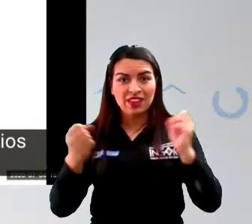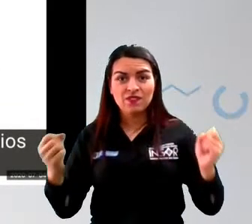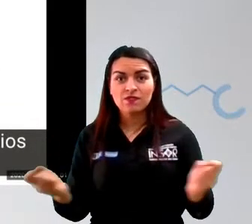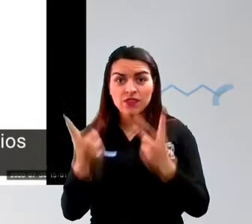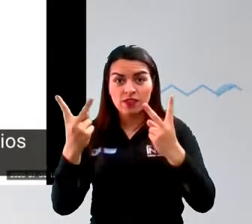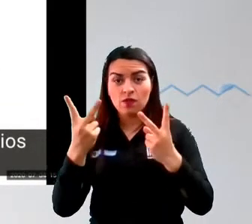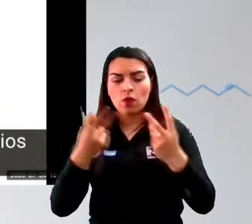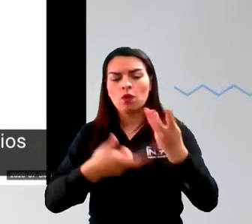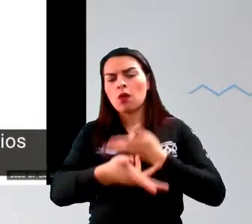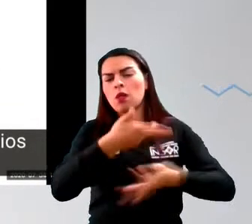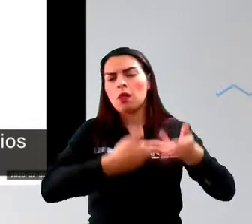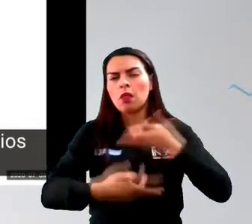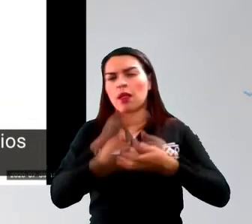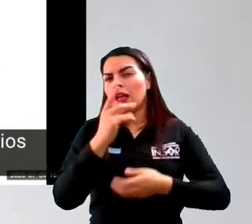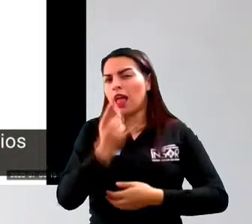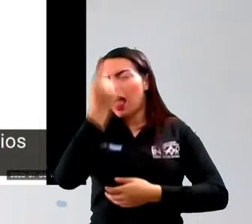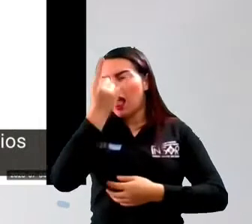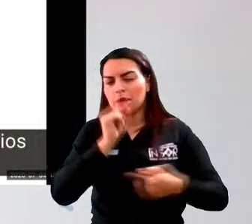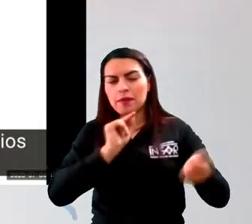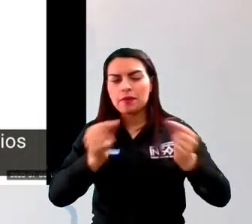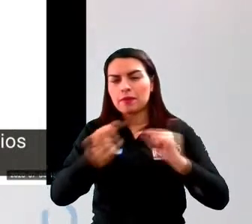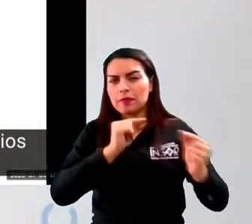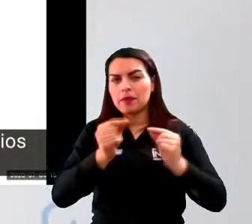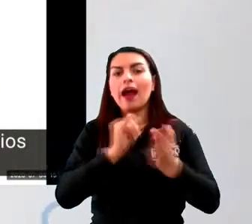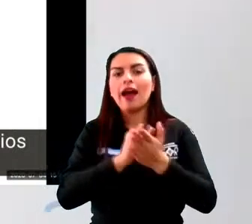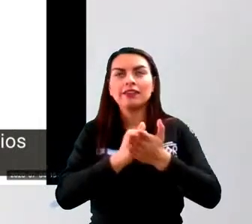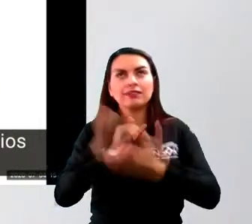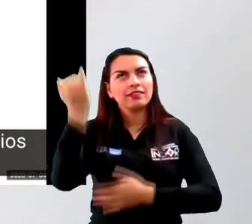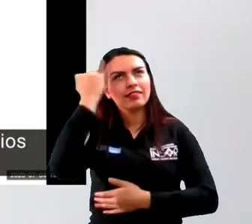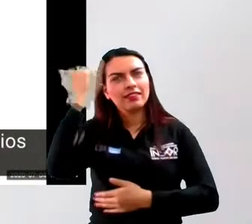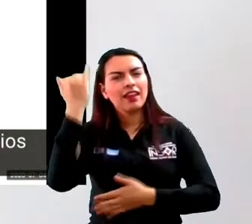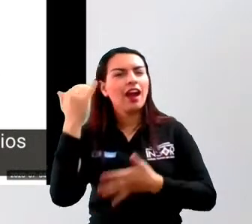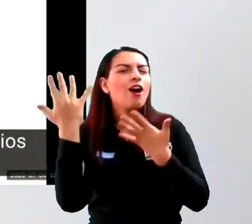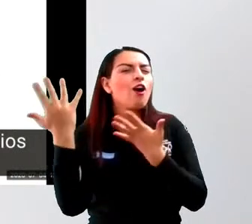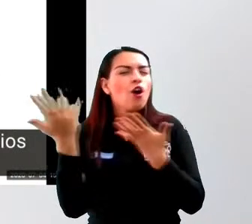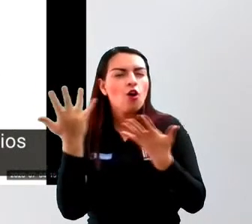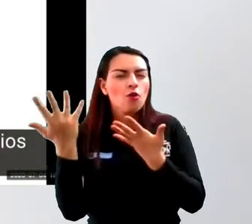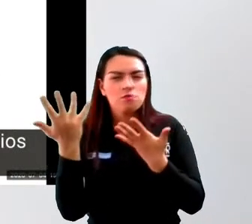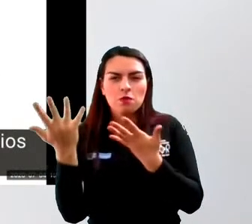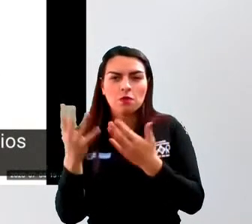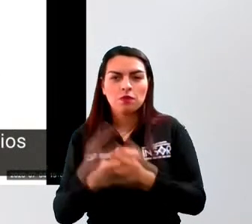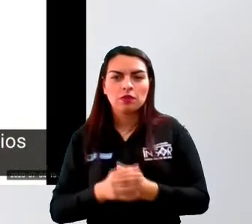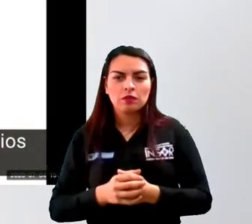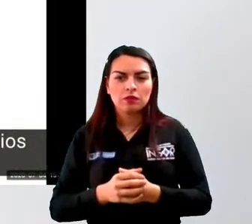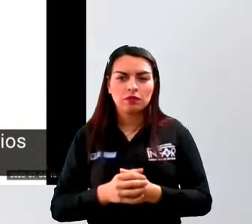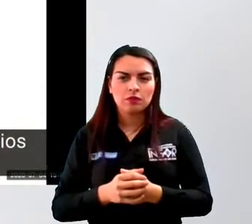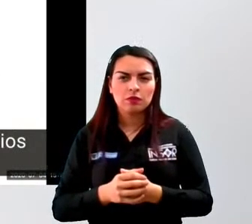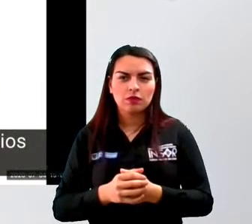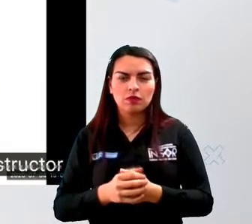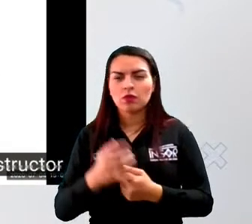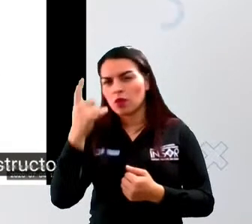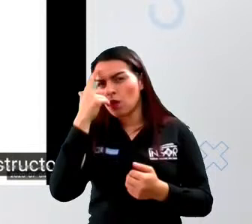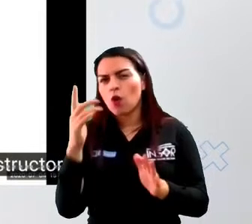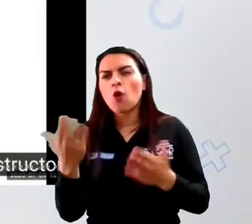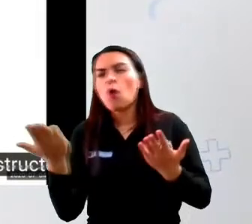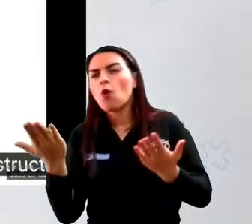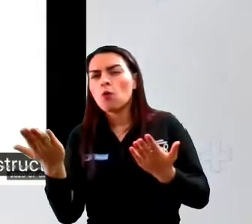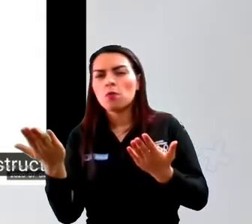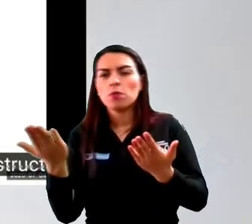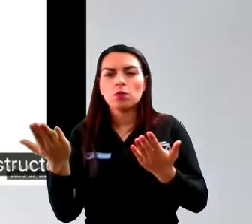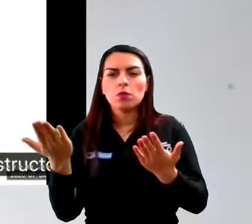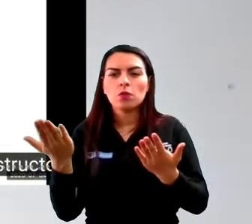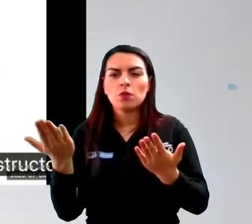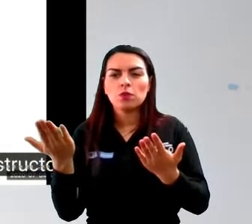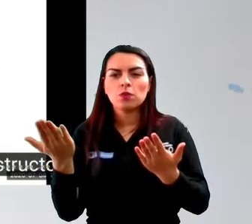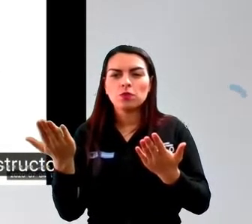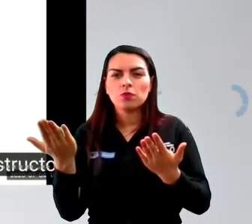cabo discusiones. Aquí hay algunas ideas para crear una presencia asincrónica. Haga anuncios regularmente,